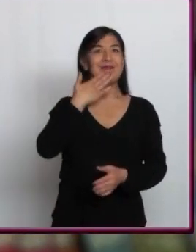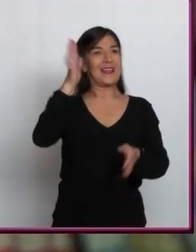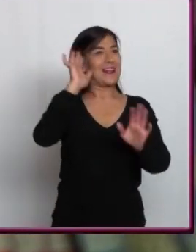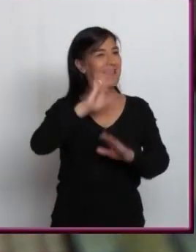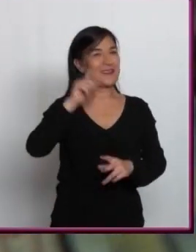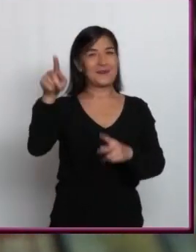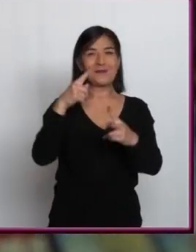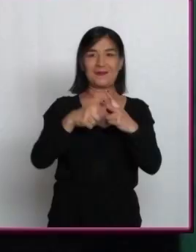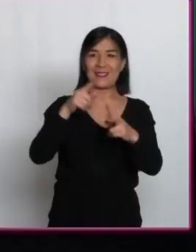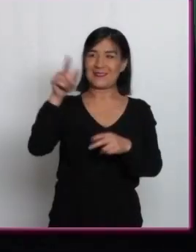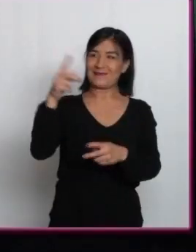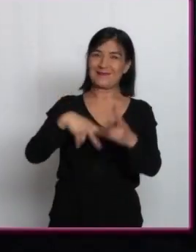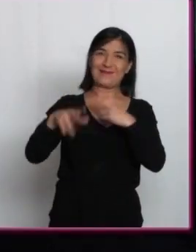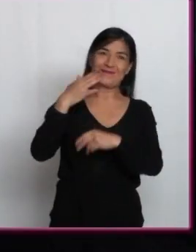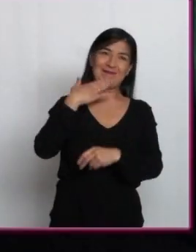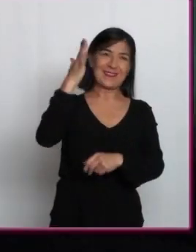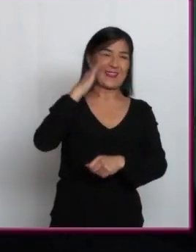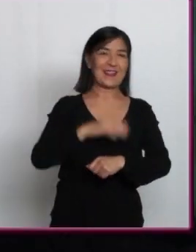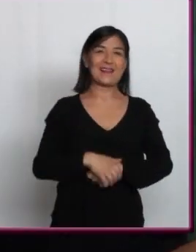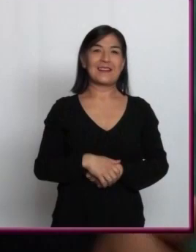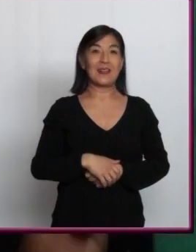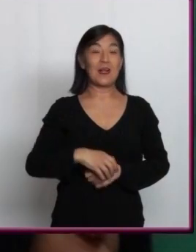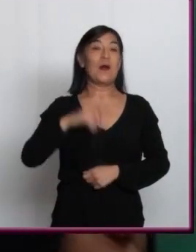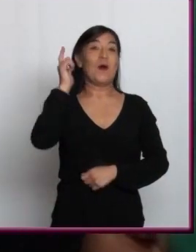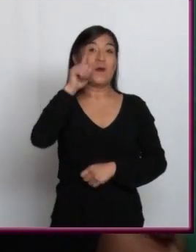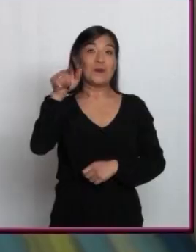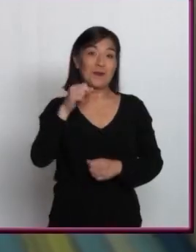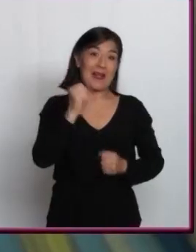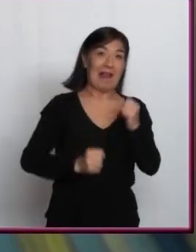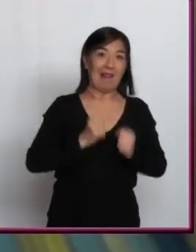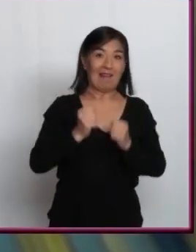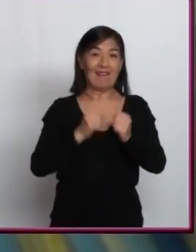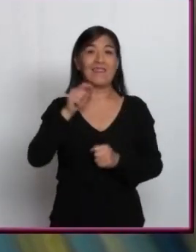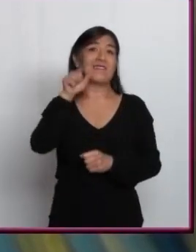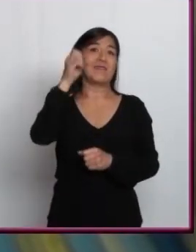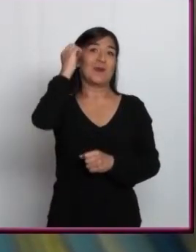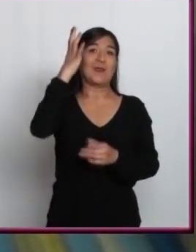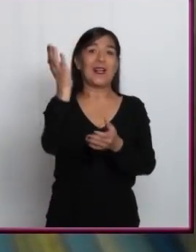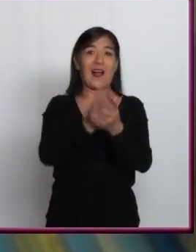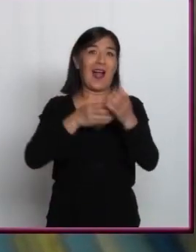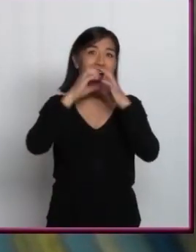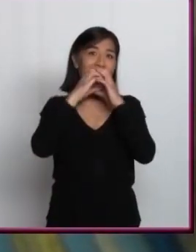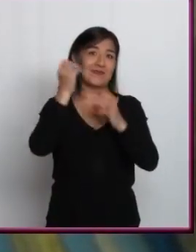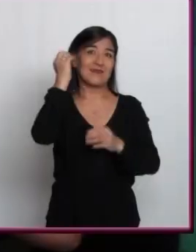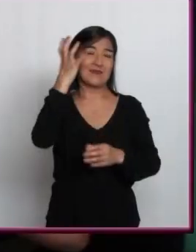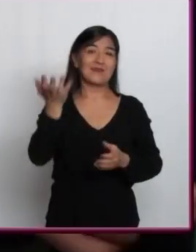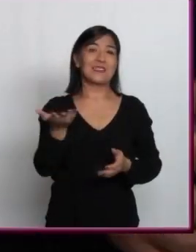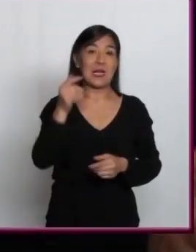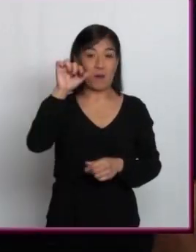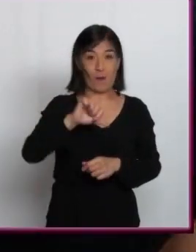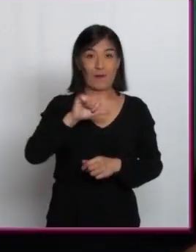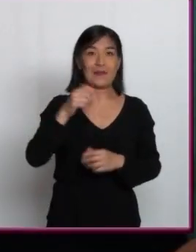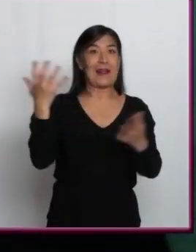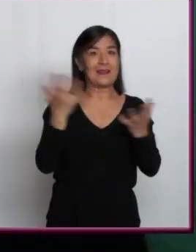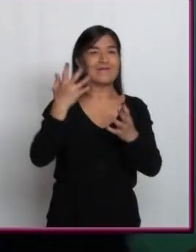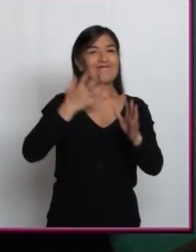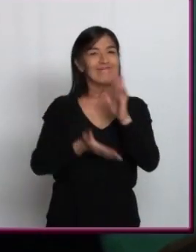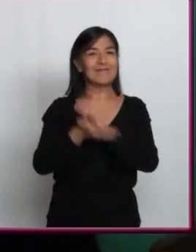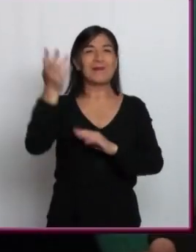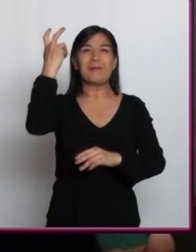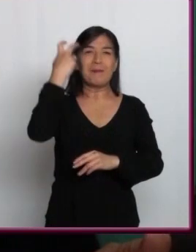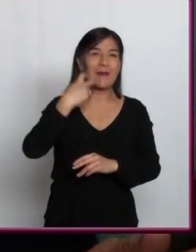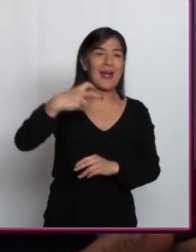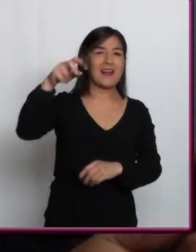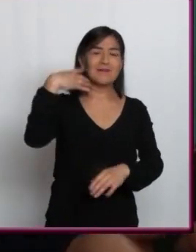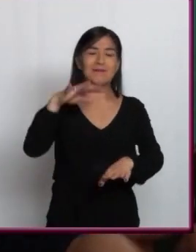maravilla matemática. Ay, espero que por venir a las carreras no hayas olvidado las tortas, porque hoy haremos un viaje muy